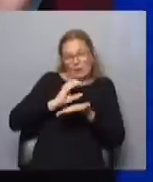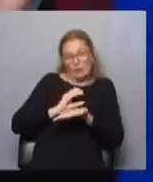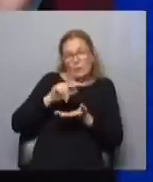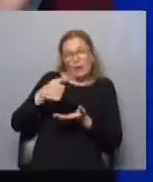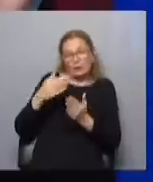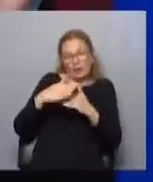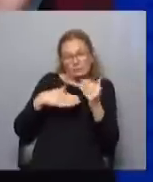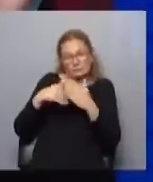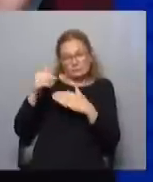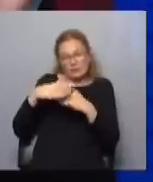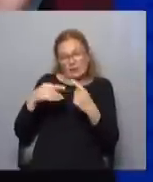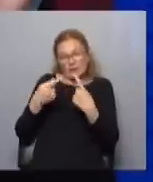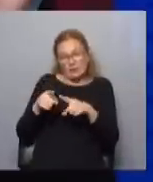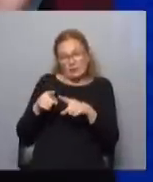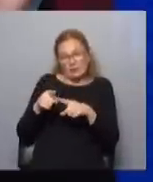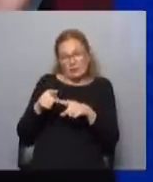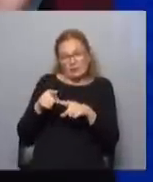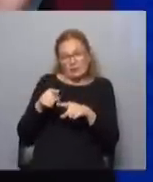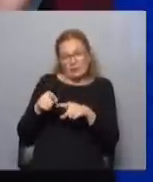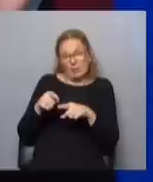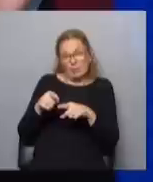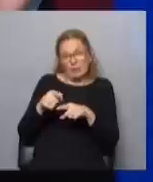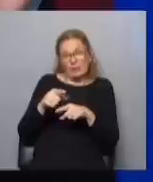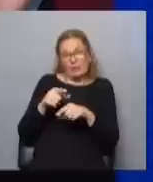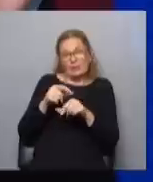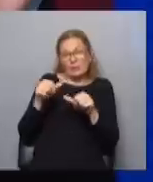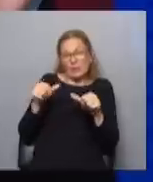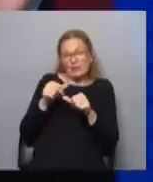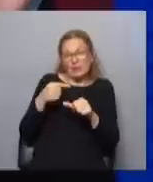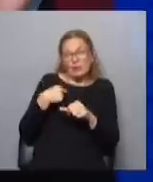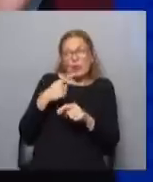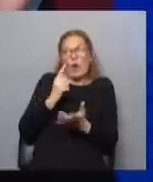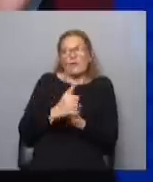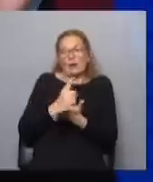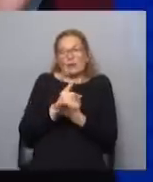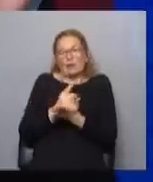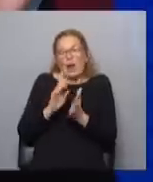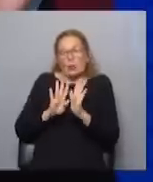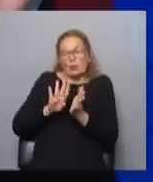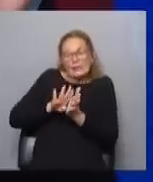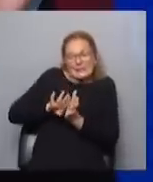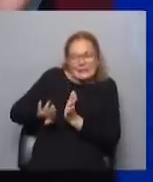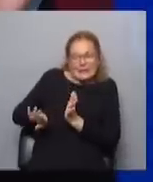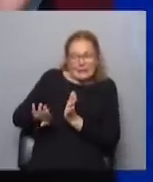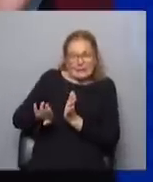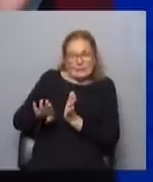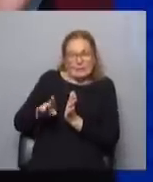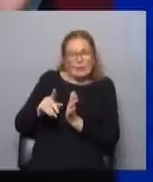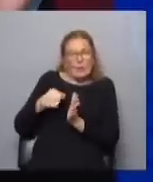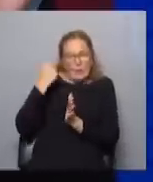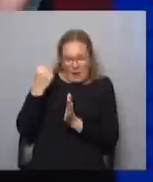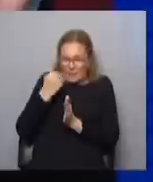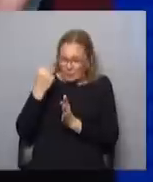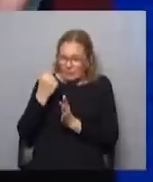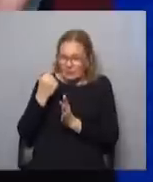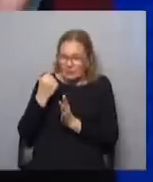de obras digo amenaza porque después se terminó concretando eso te obliga a restringir algunas cosas pero lo esencial